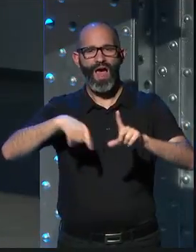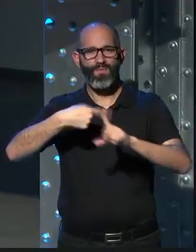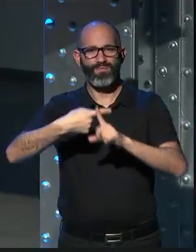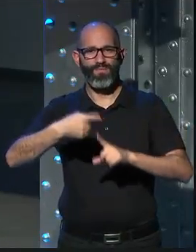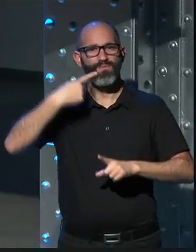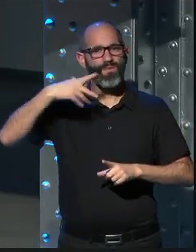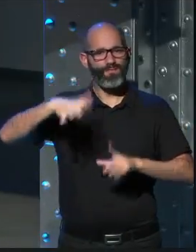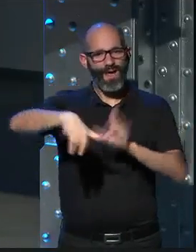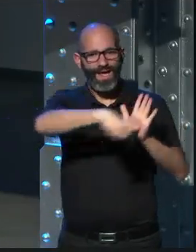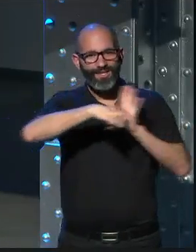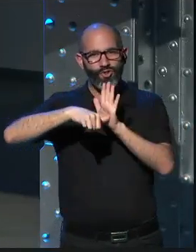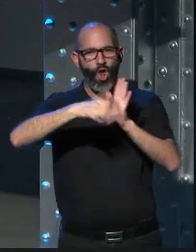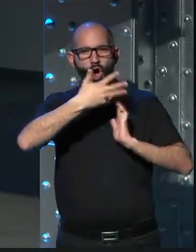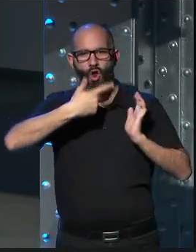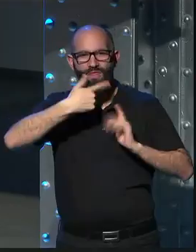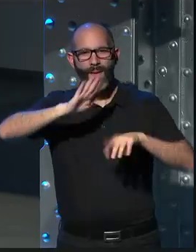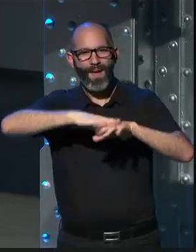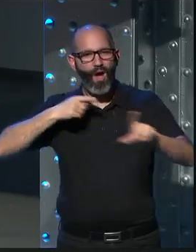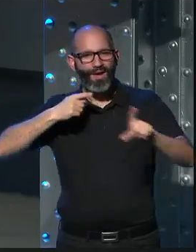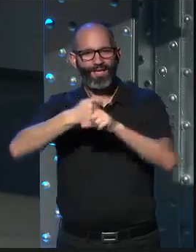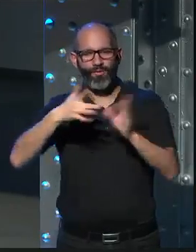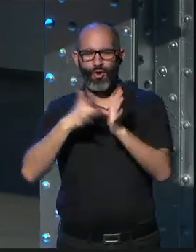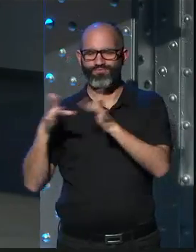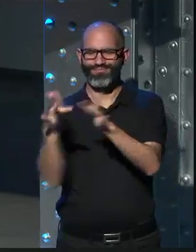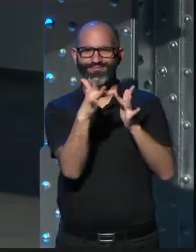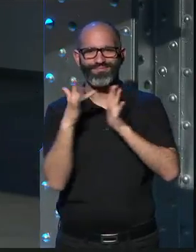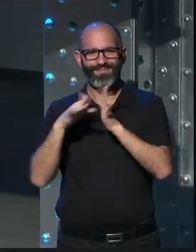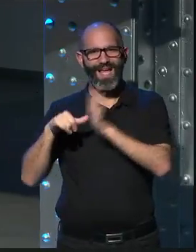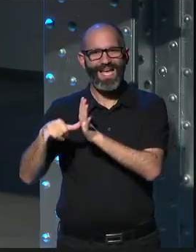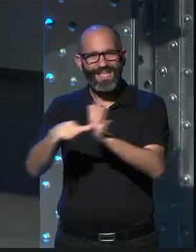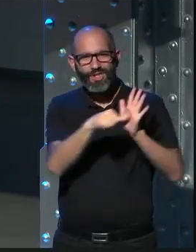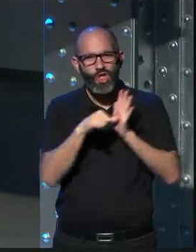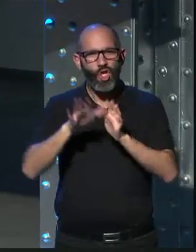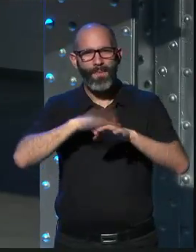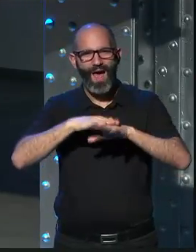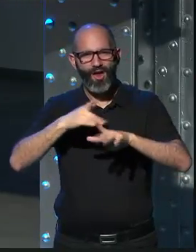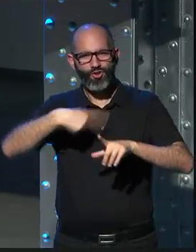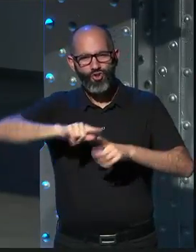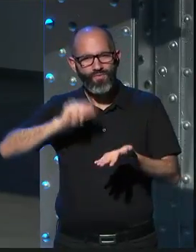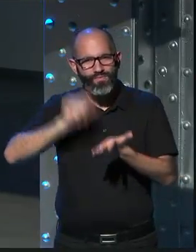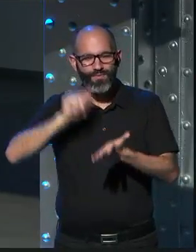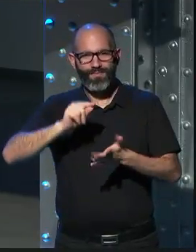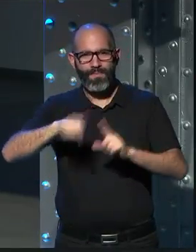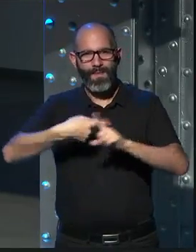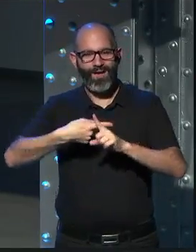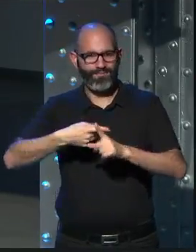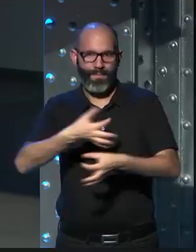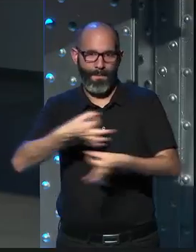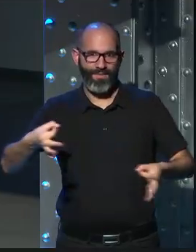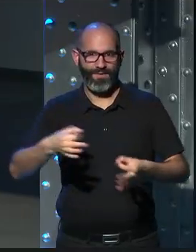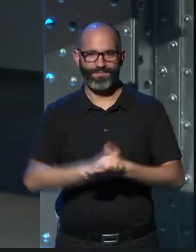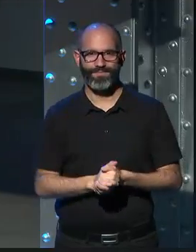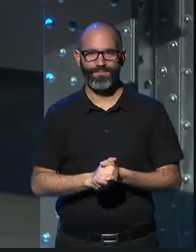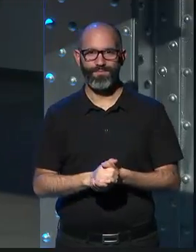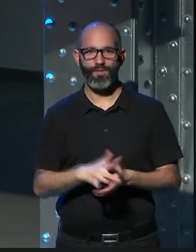entorno para navegar e interactuar con nuestro entorno de una manera rápida y eficiente. Cada